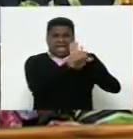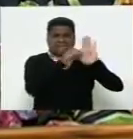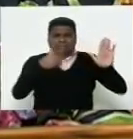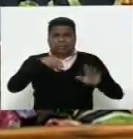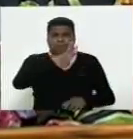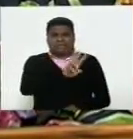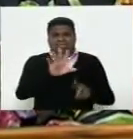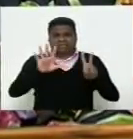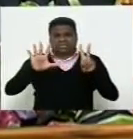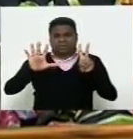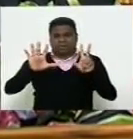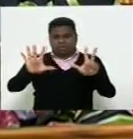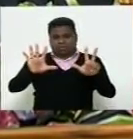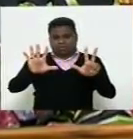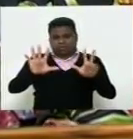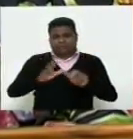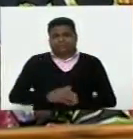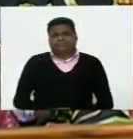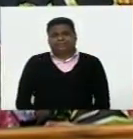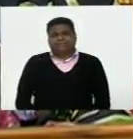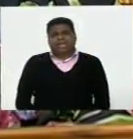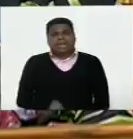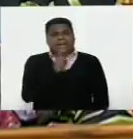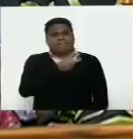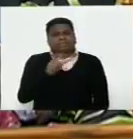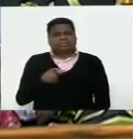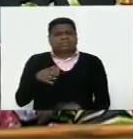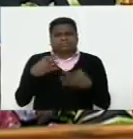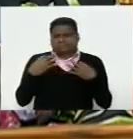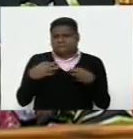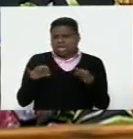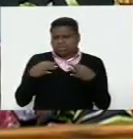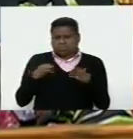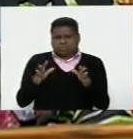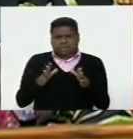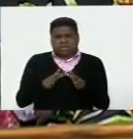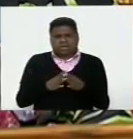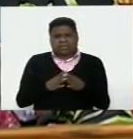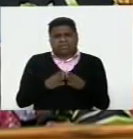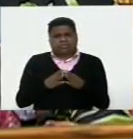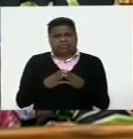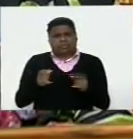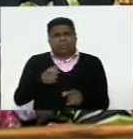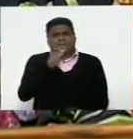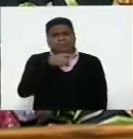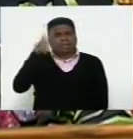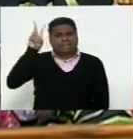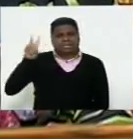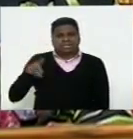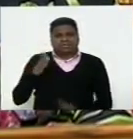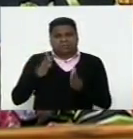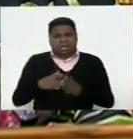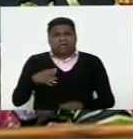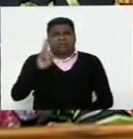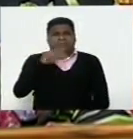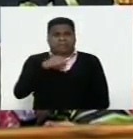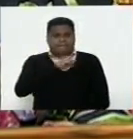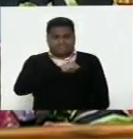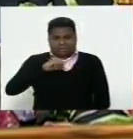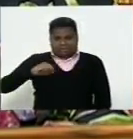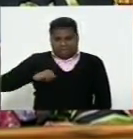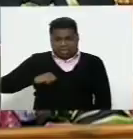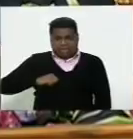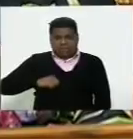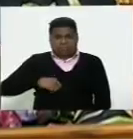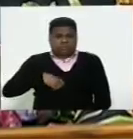Las personas naturales o jurídicas de naturaleza pública o privada y los centros de salud públicos